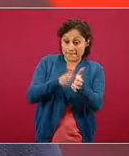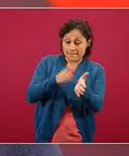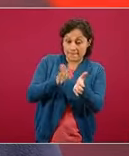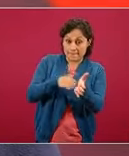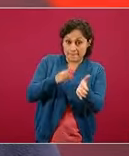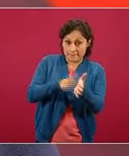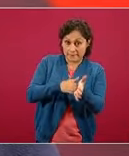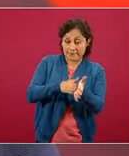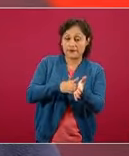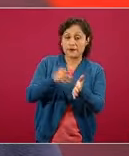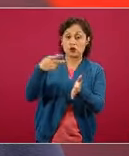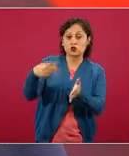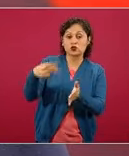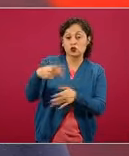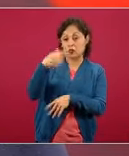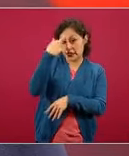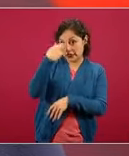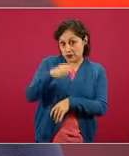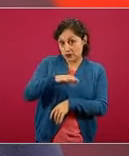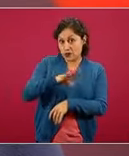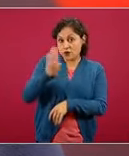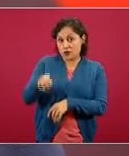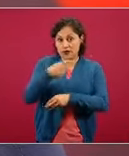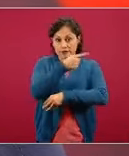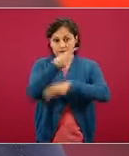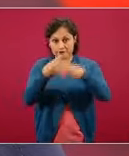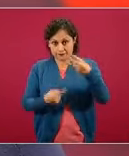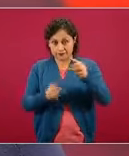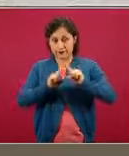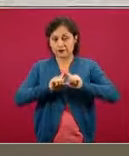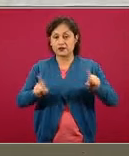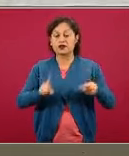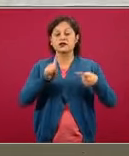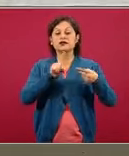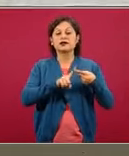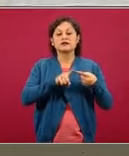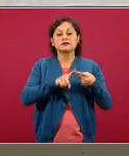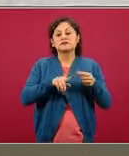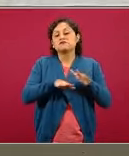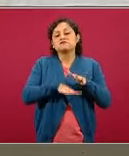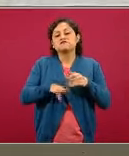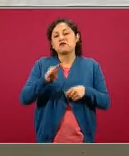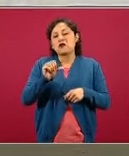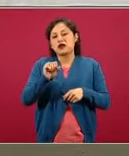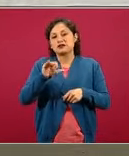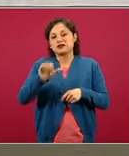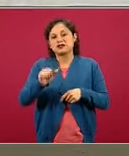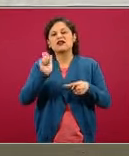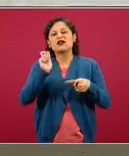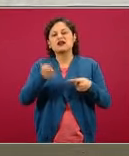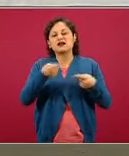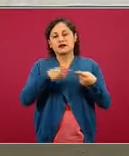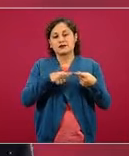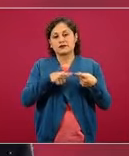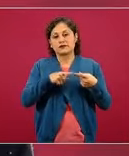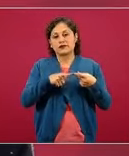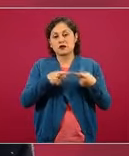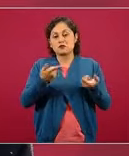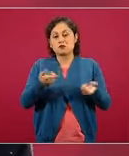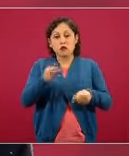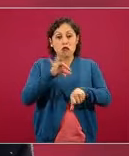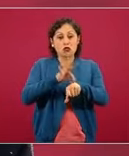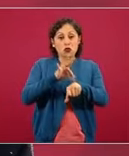integra 3 grupos. Primero es la causa básica, que normalmente en su momento es la causa que los